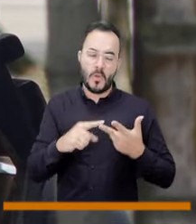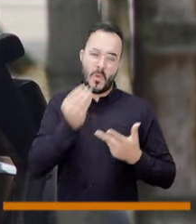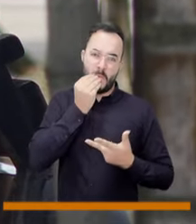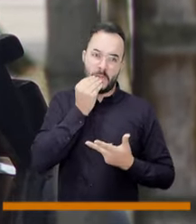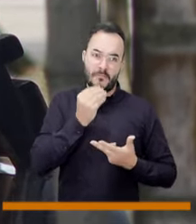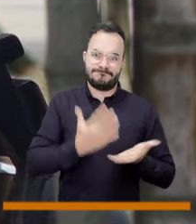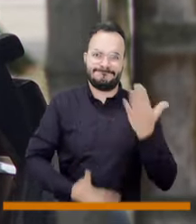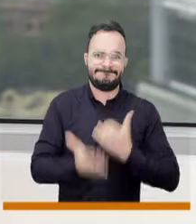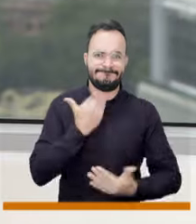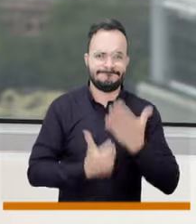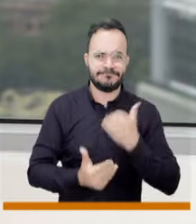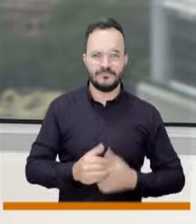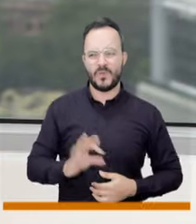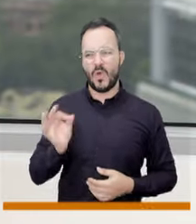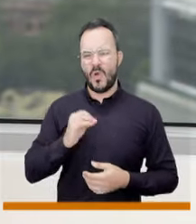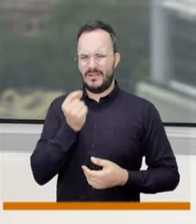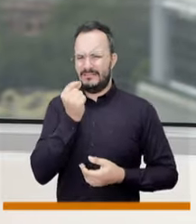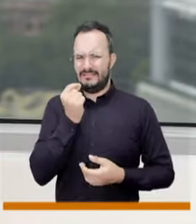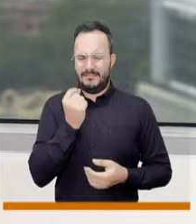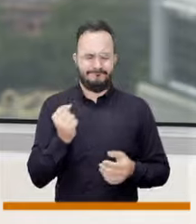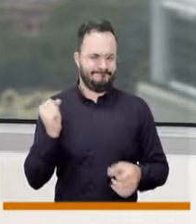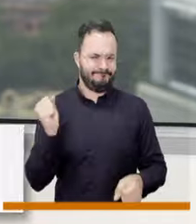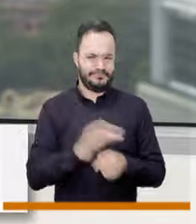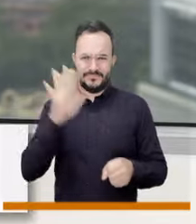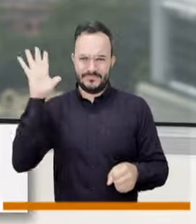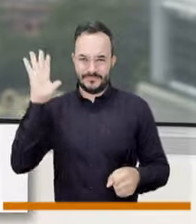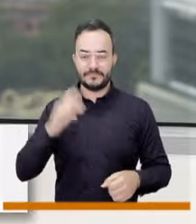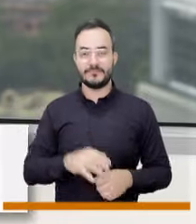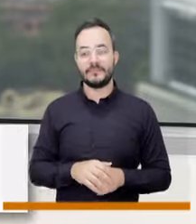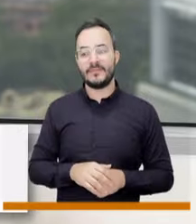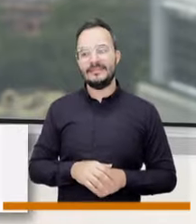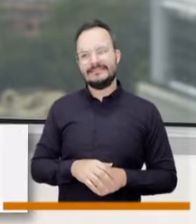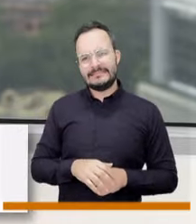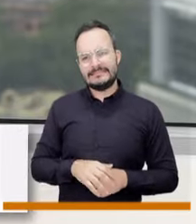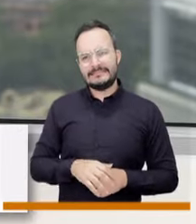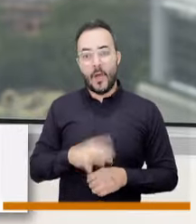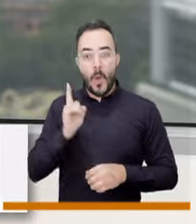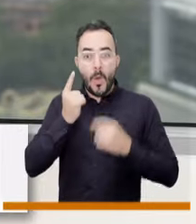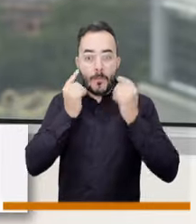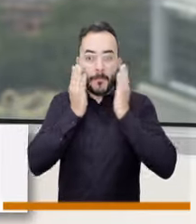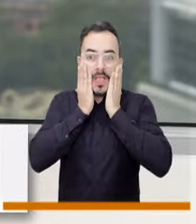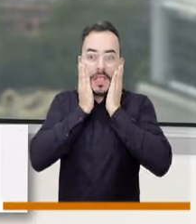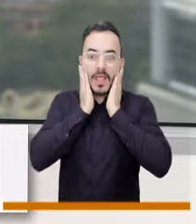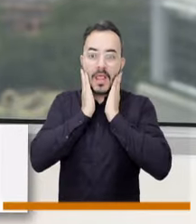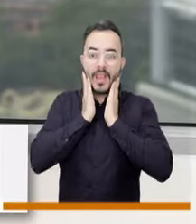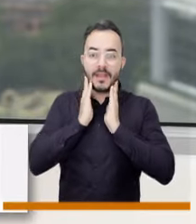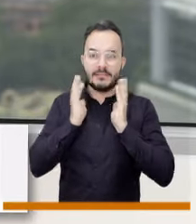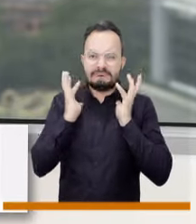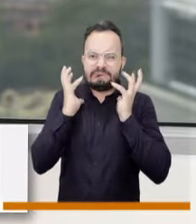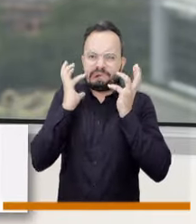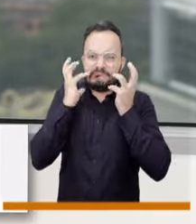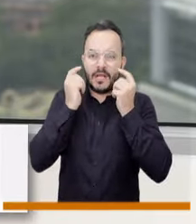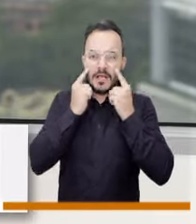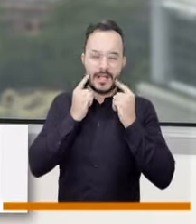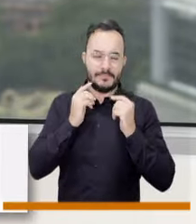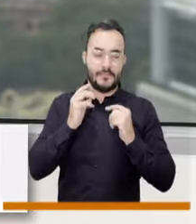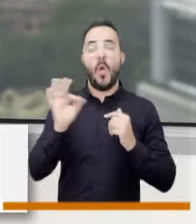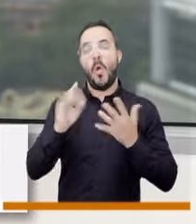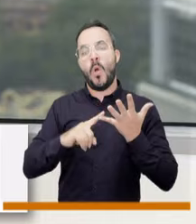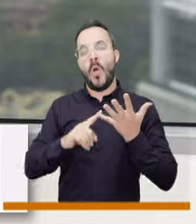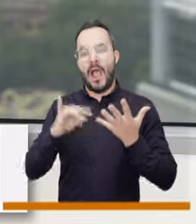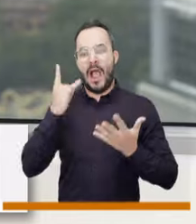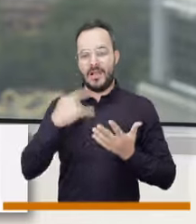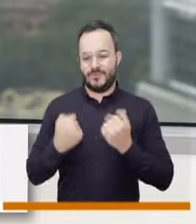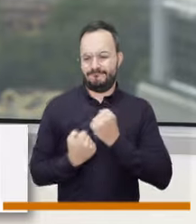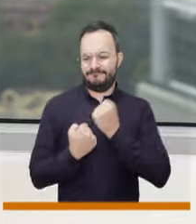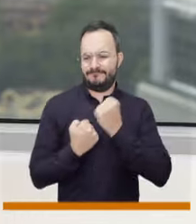poco, cierta irritabilidad o impulsividad, ojo con el cutting. Ojo con eso. Y una cosa importantísima, si tu ánimo lo está